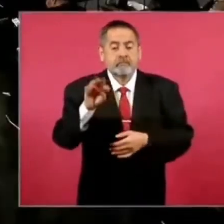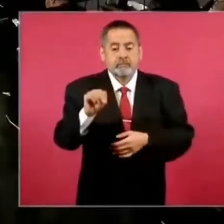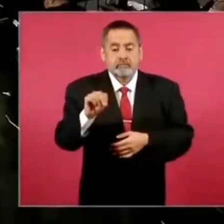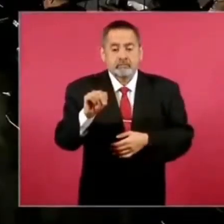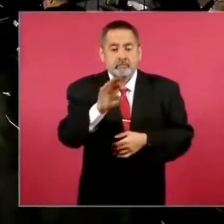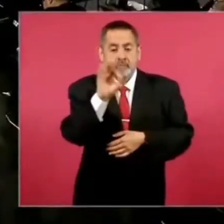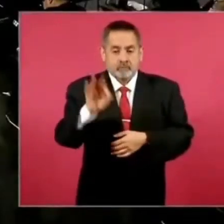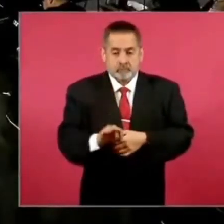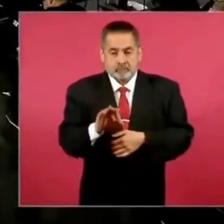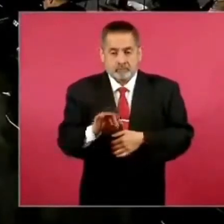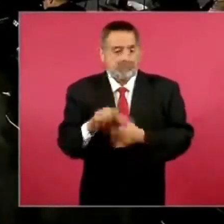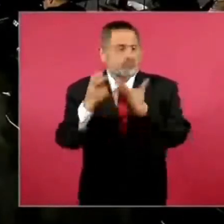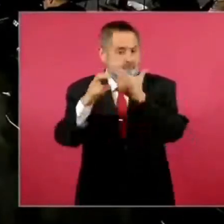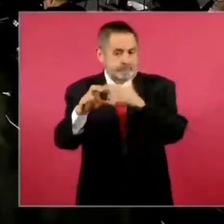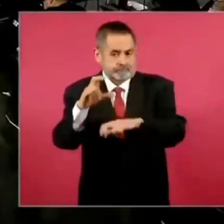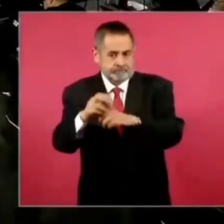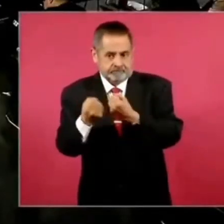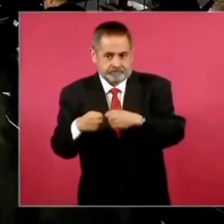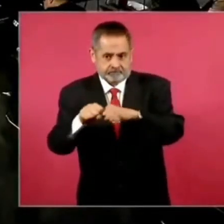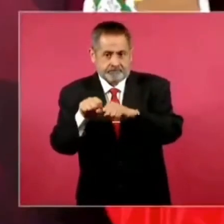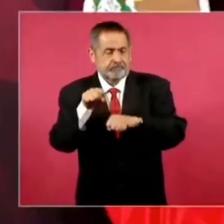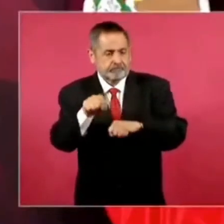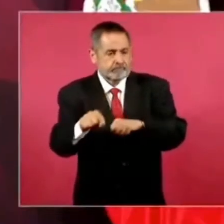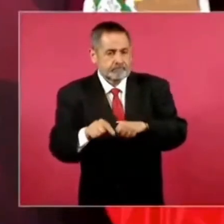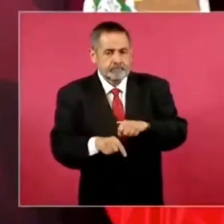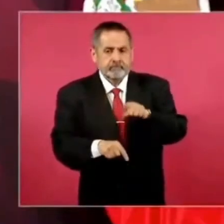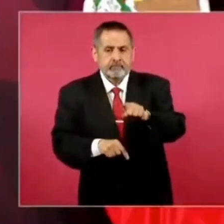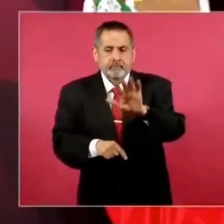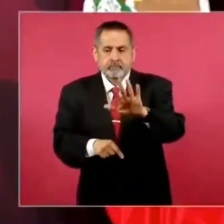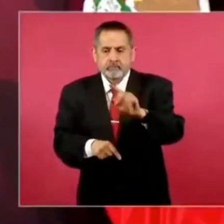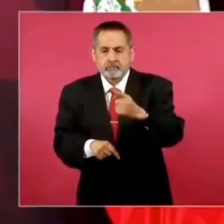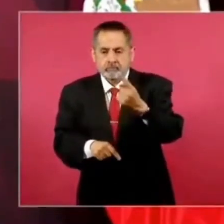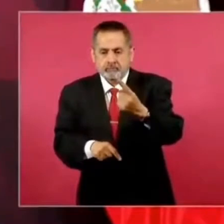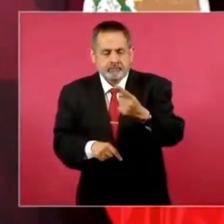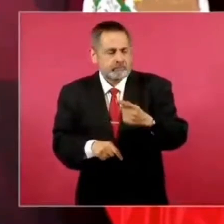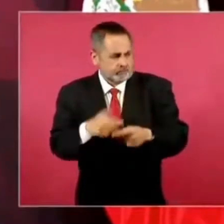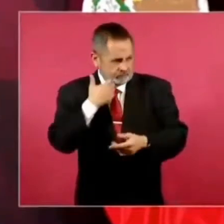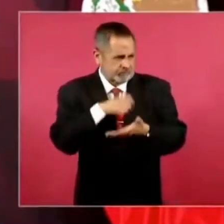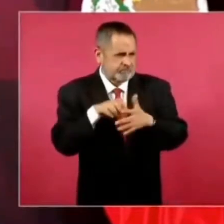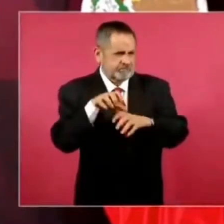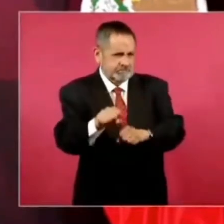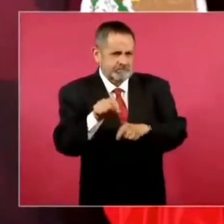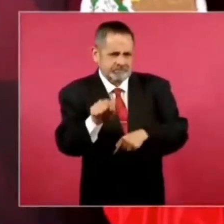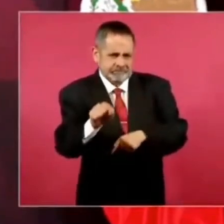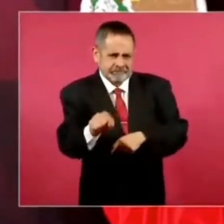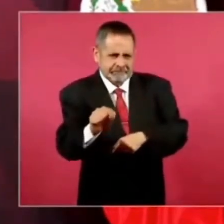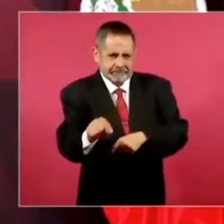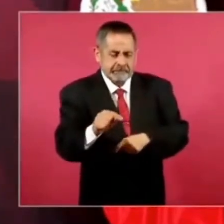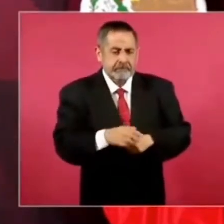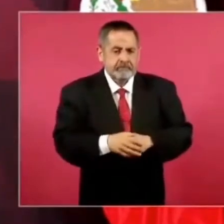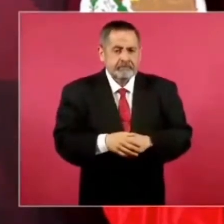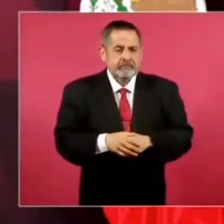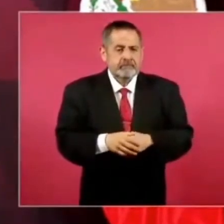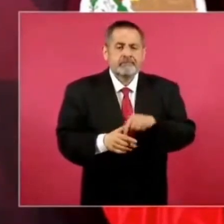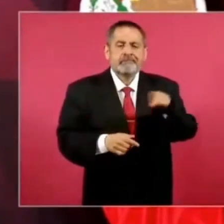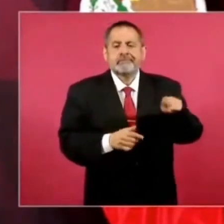de participación y ellos tenían el 51%, y por tener